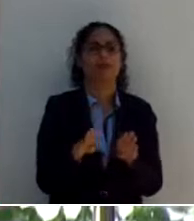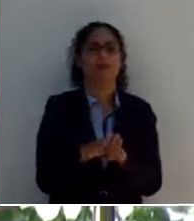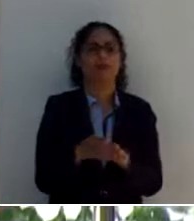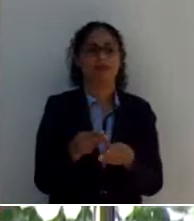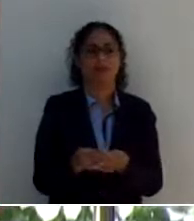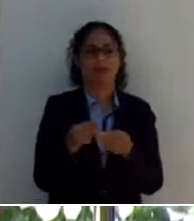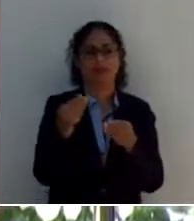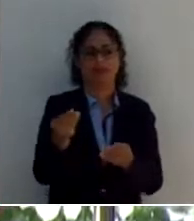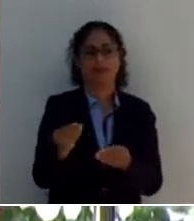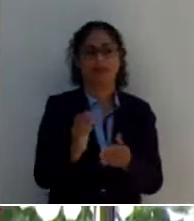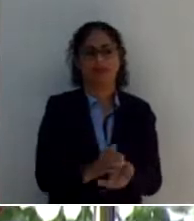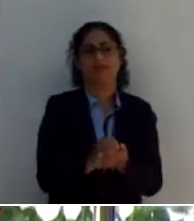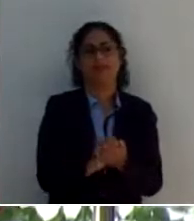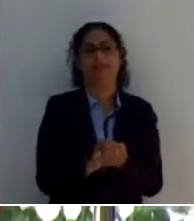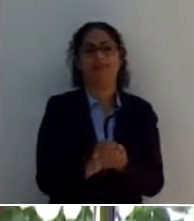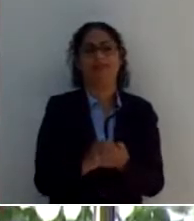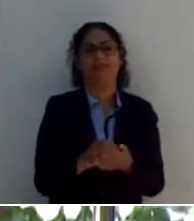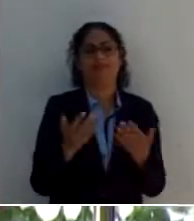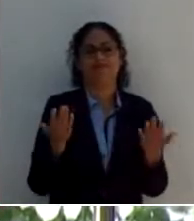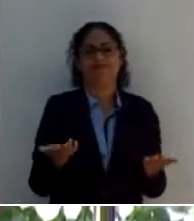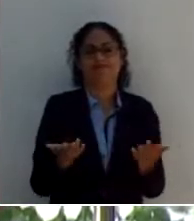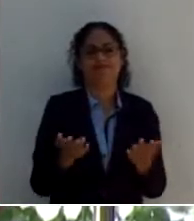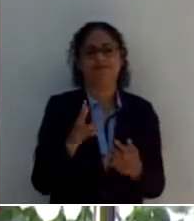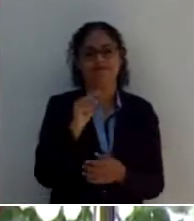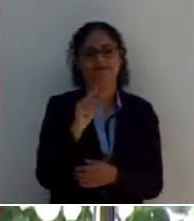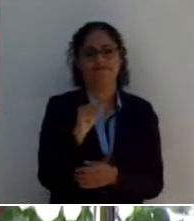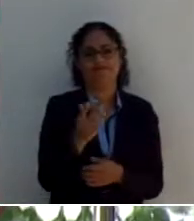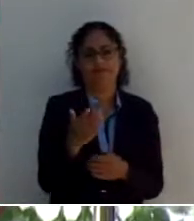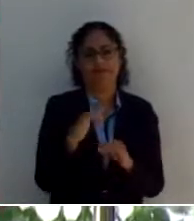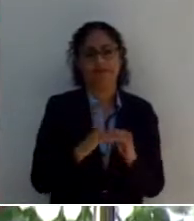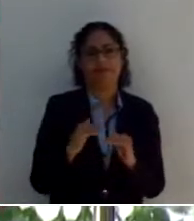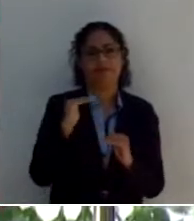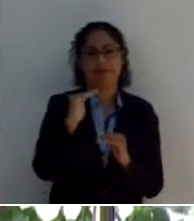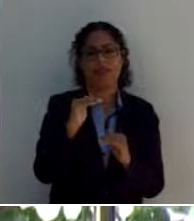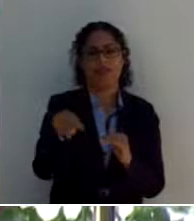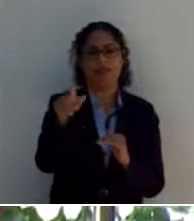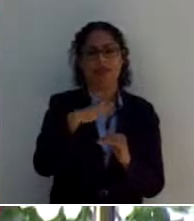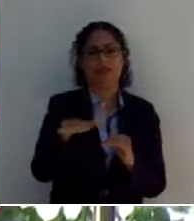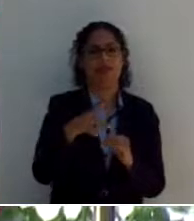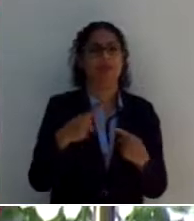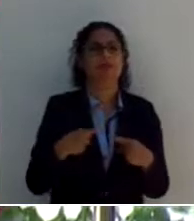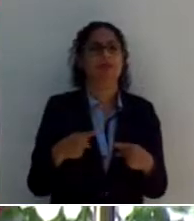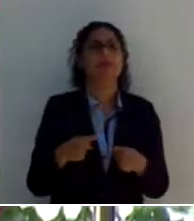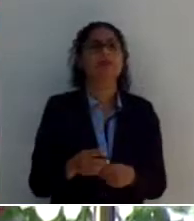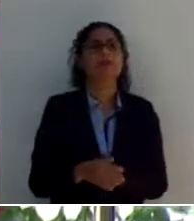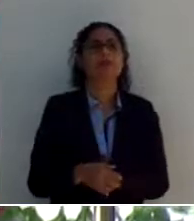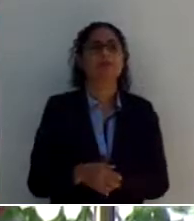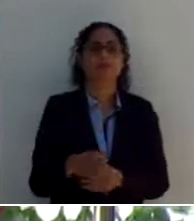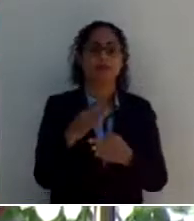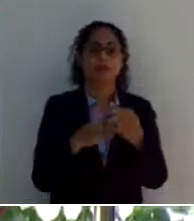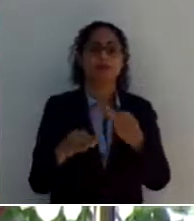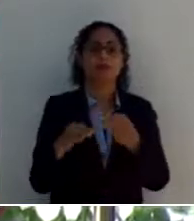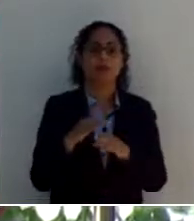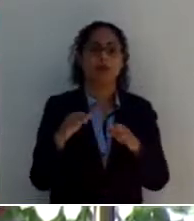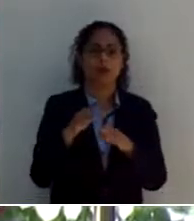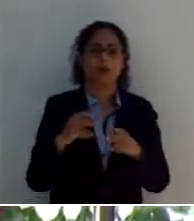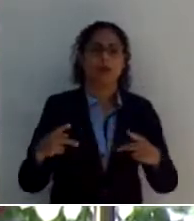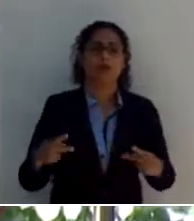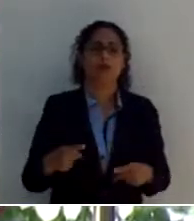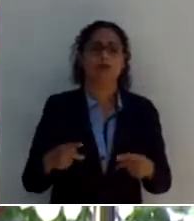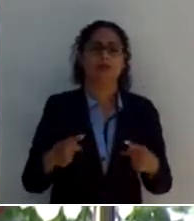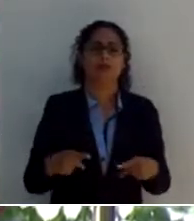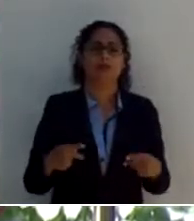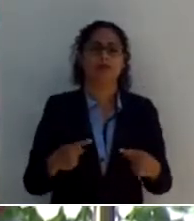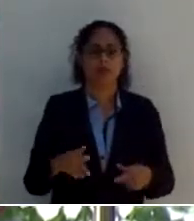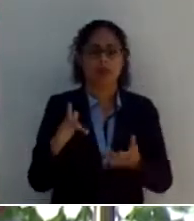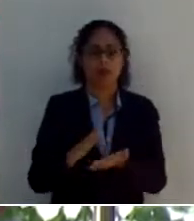que se rife y entonces puede haber más beneficiados. A todos los sectores de la sociedad